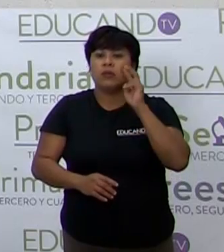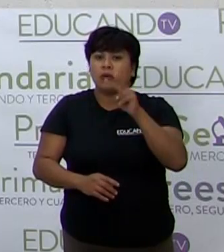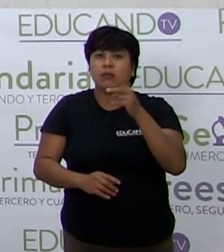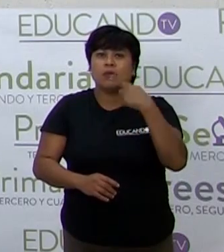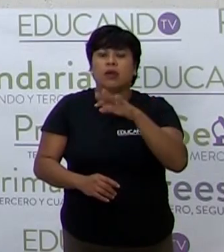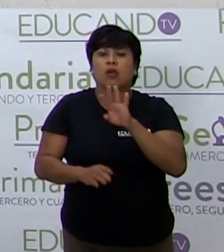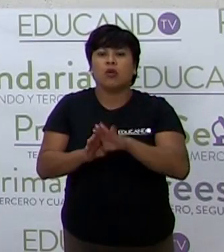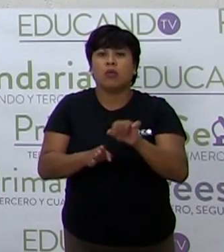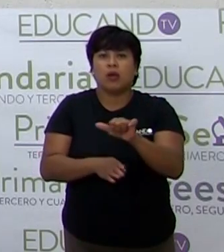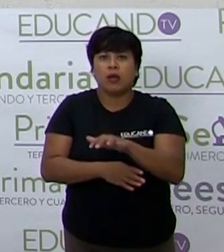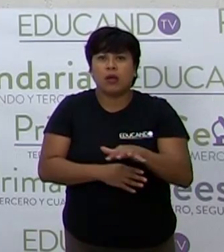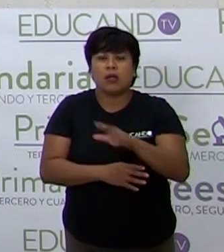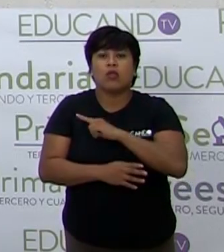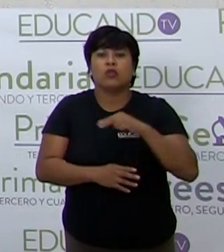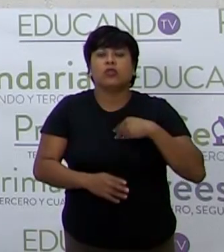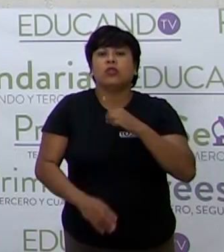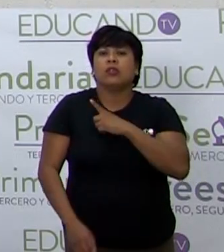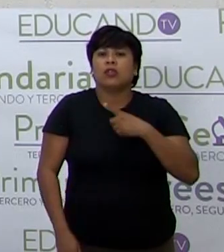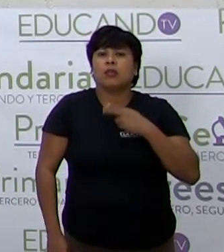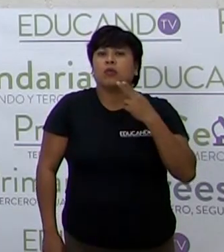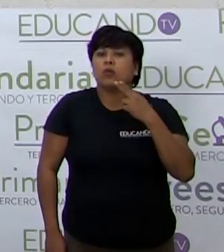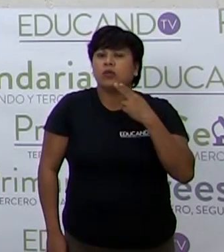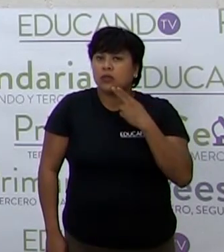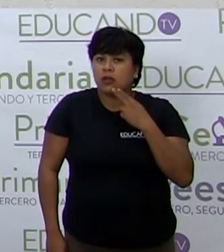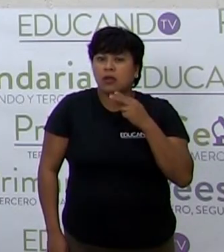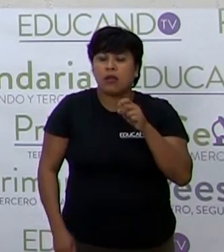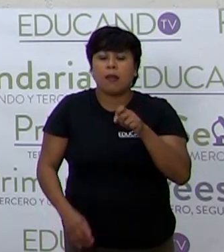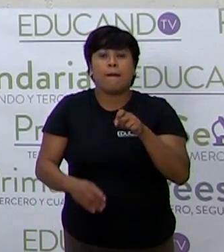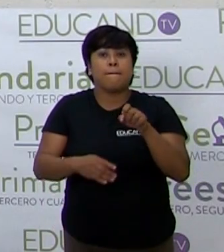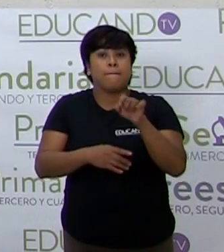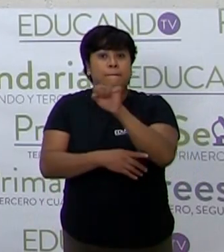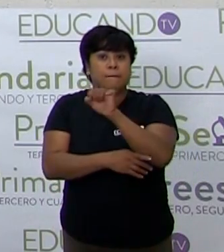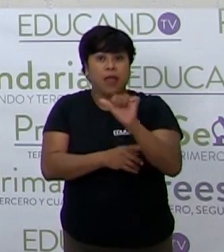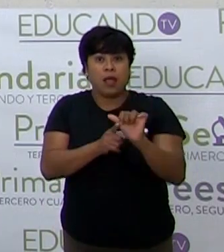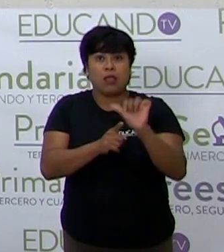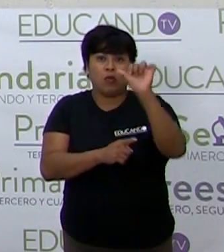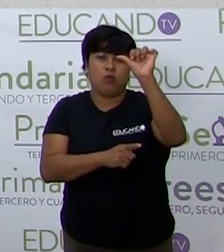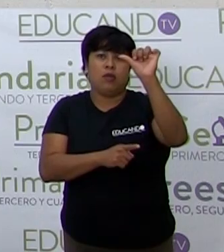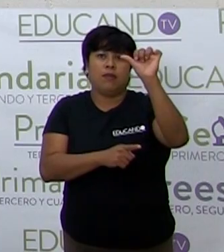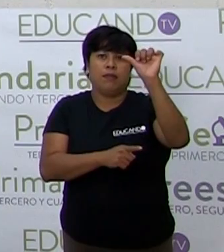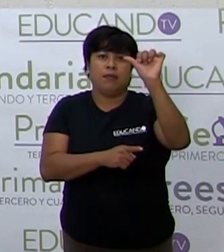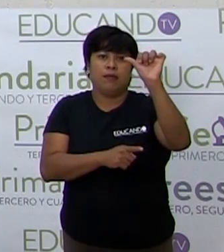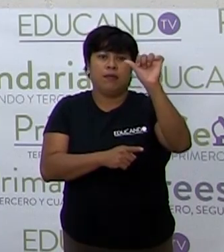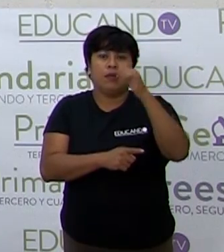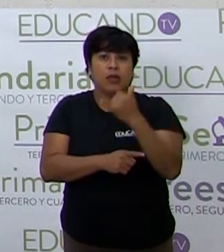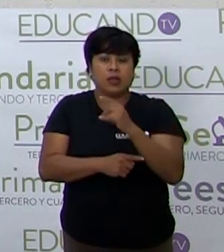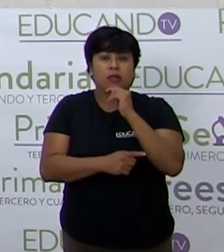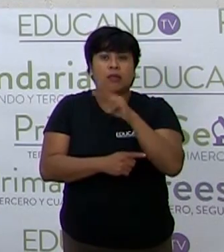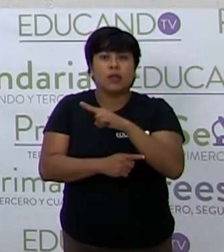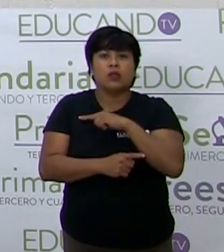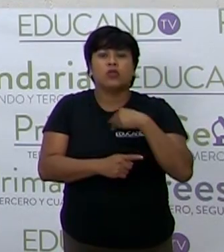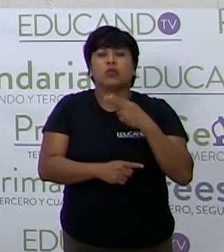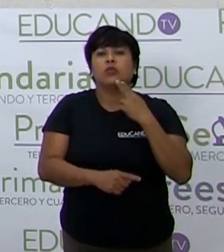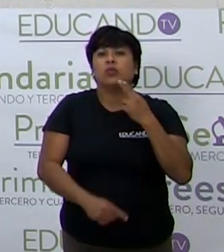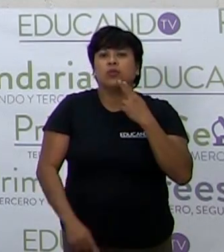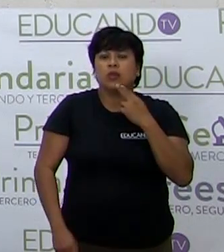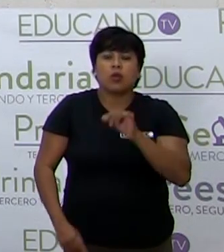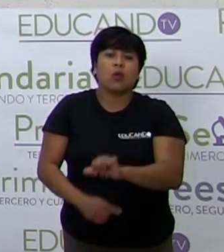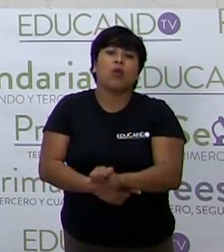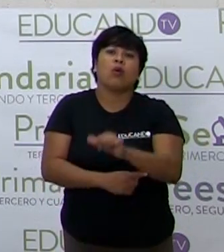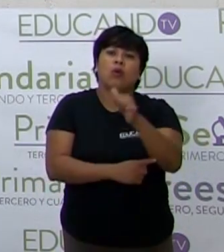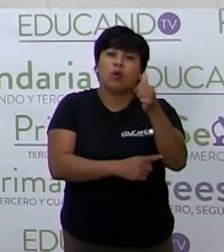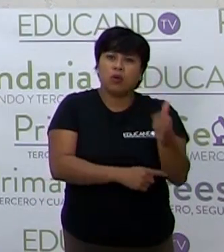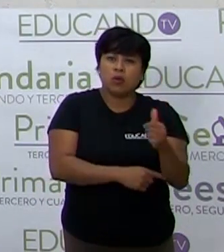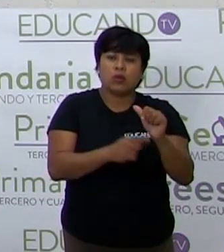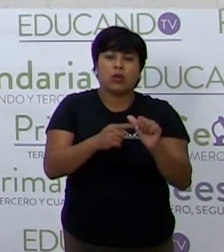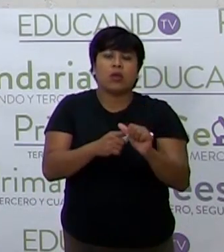calcular el área de tuvimos que utilizar la altura. Y también tuvimos que utilizar